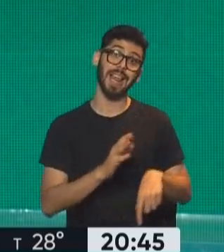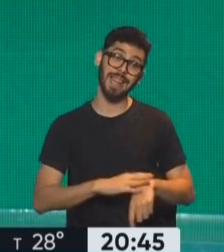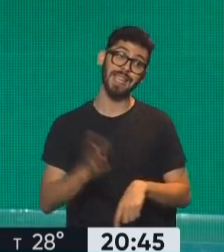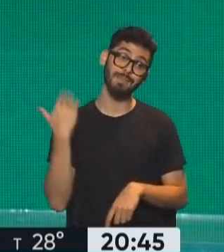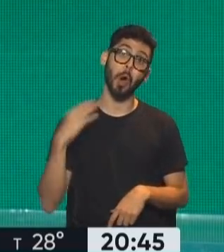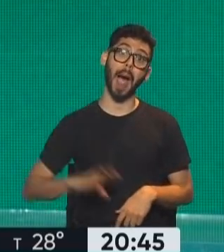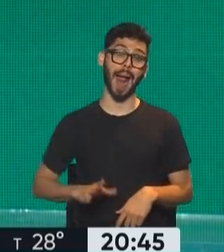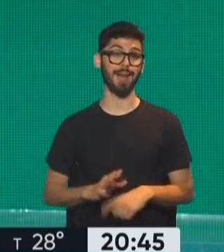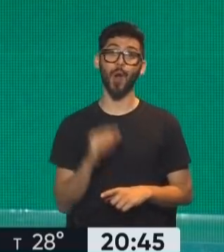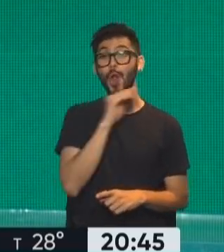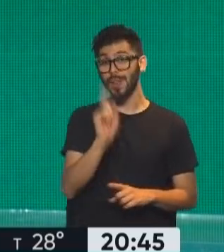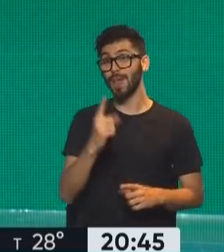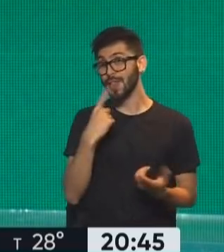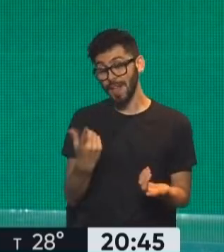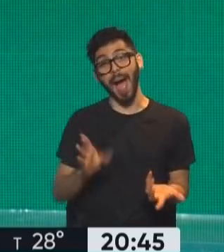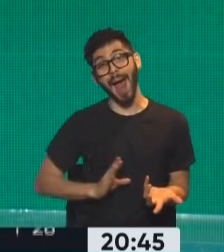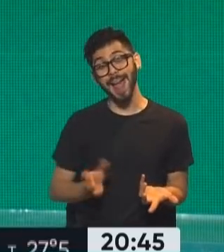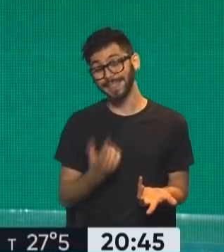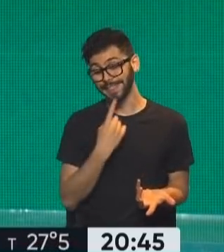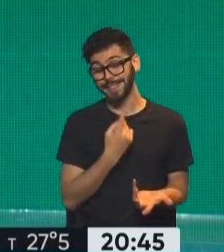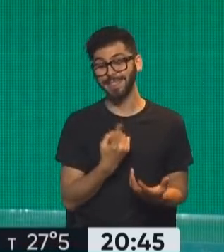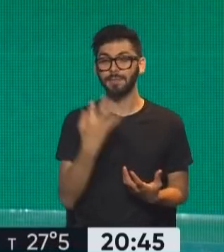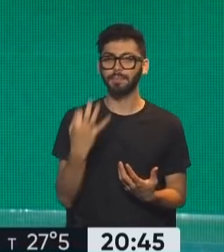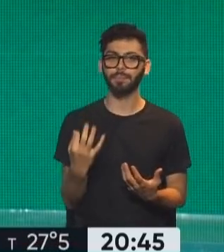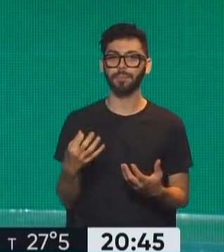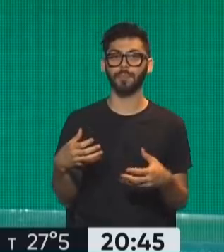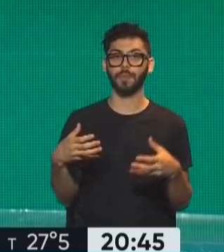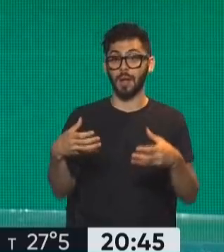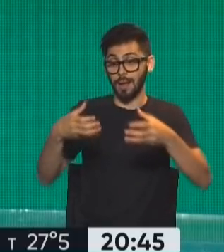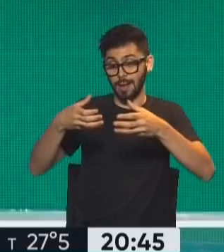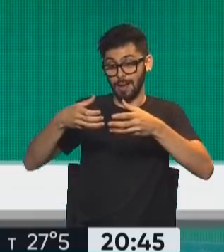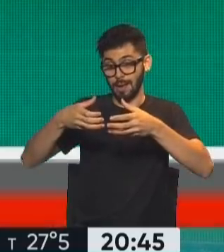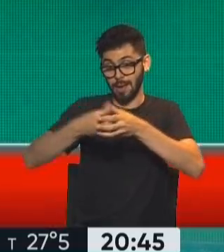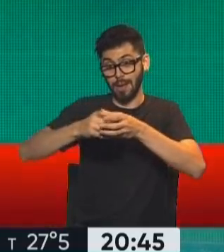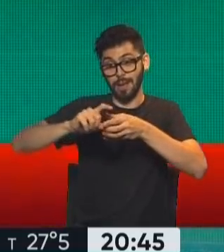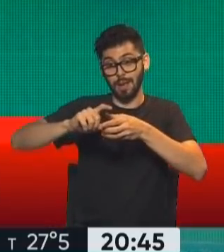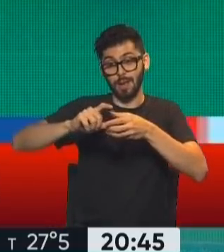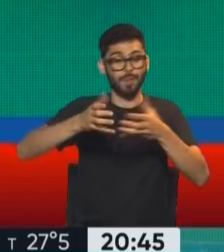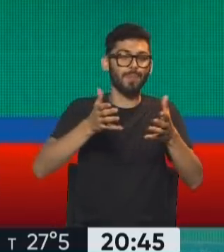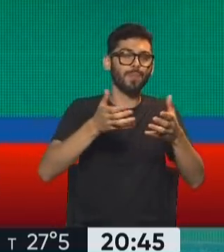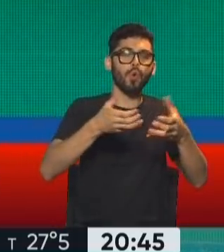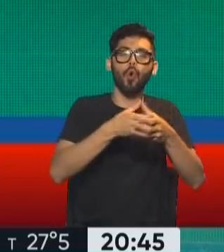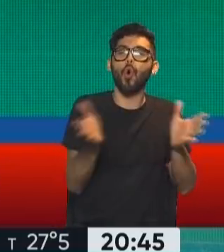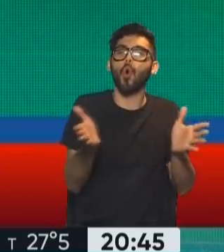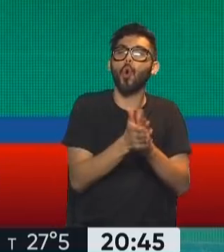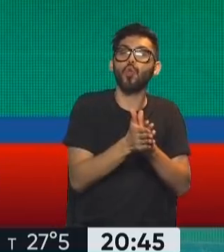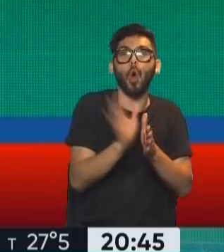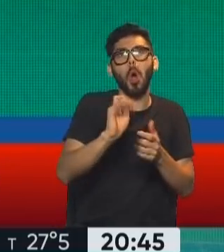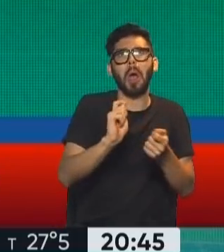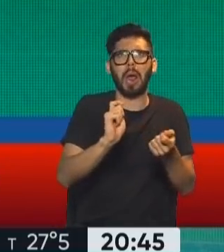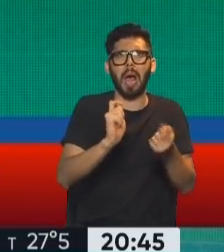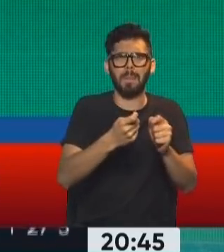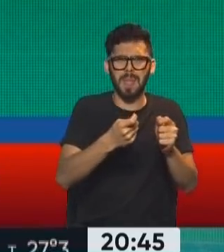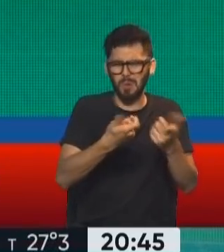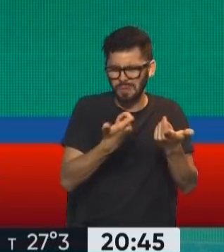bueno. no lo disimula, lo dice abiertamente, pero bueno, candidatos le sobran al espacio de Juntos o de Cambiemos o como le llamemos,